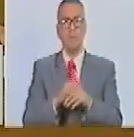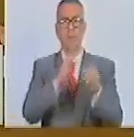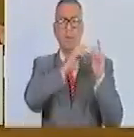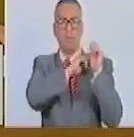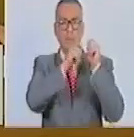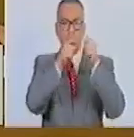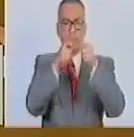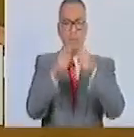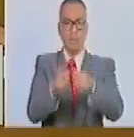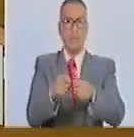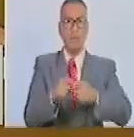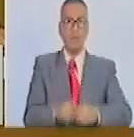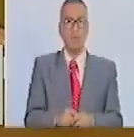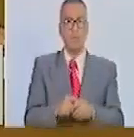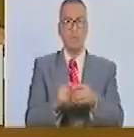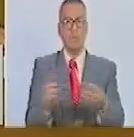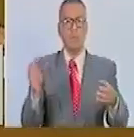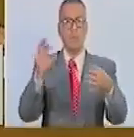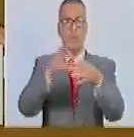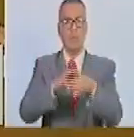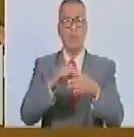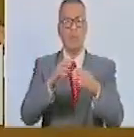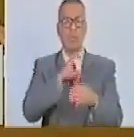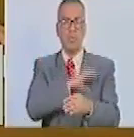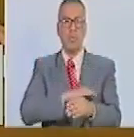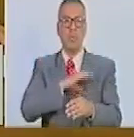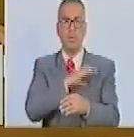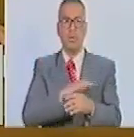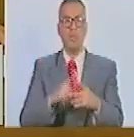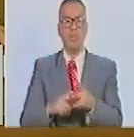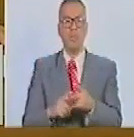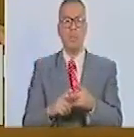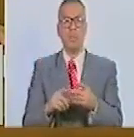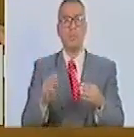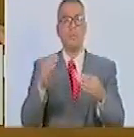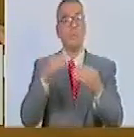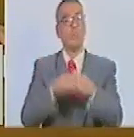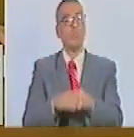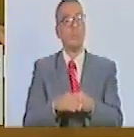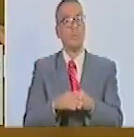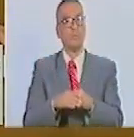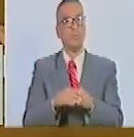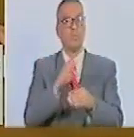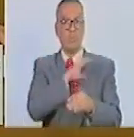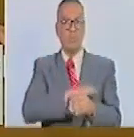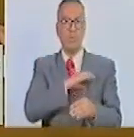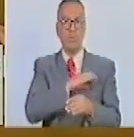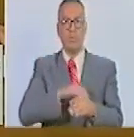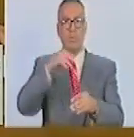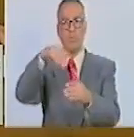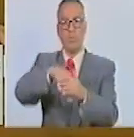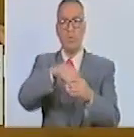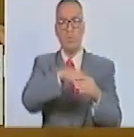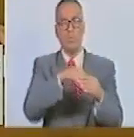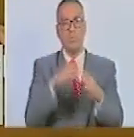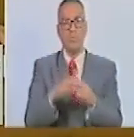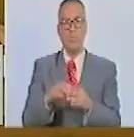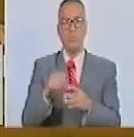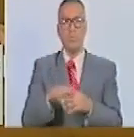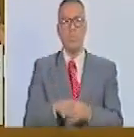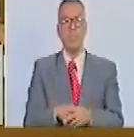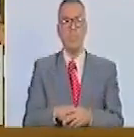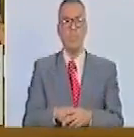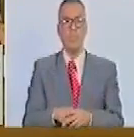designó a los integrantes de la comisión preliminar del Comité de Postulaciones